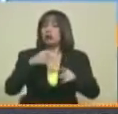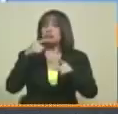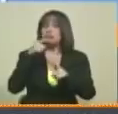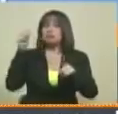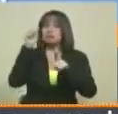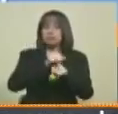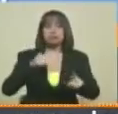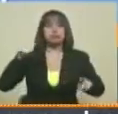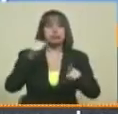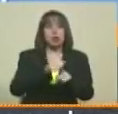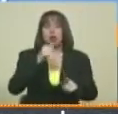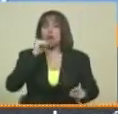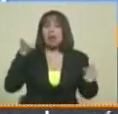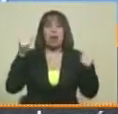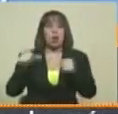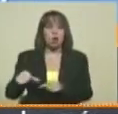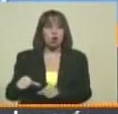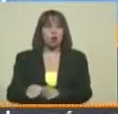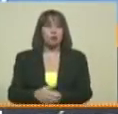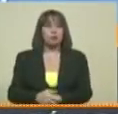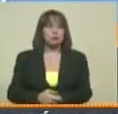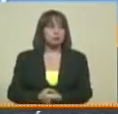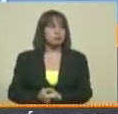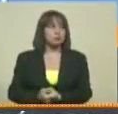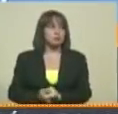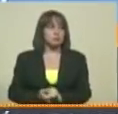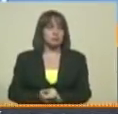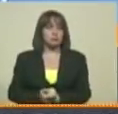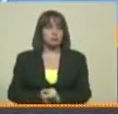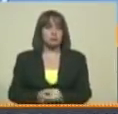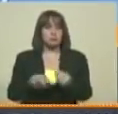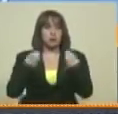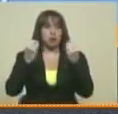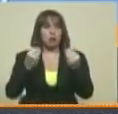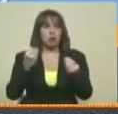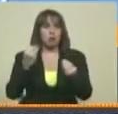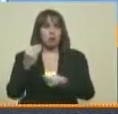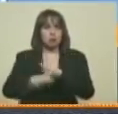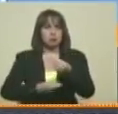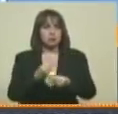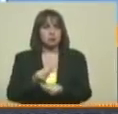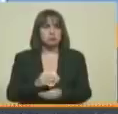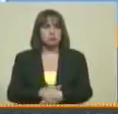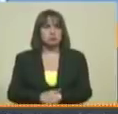se venden por un billetico de $50 se le venden a una mafia.